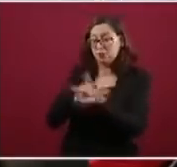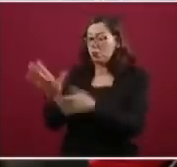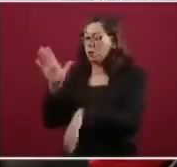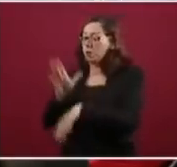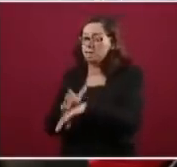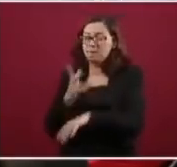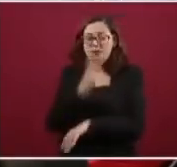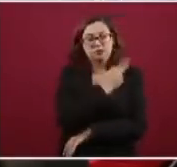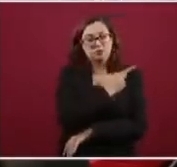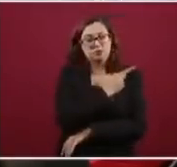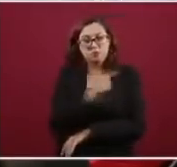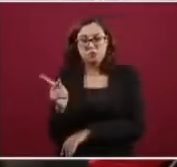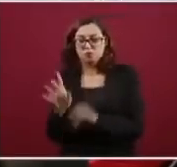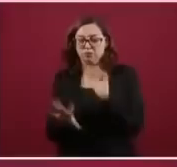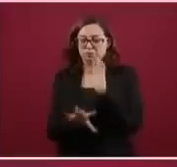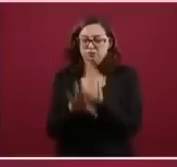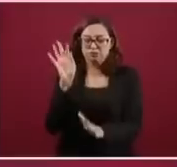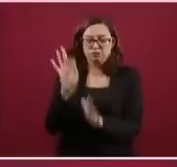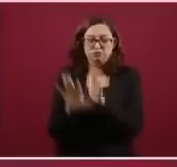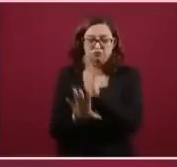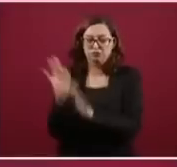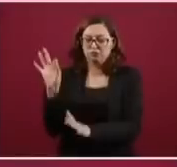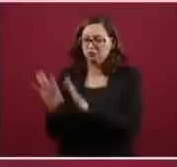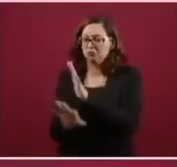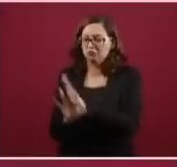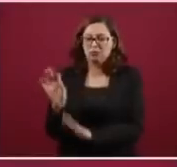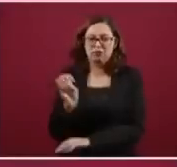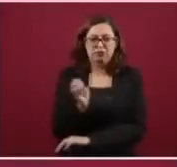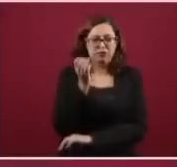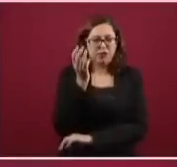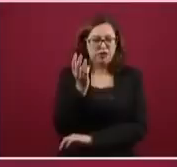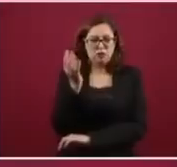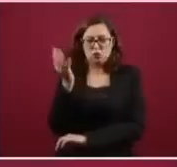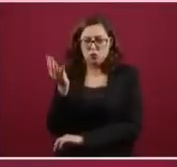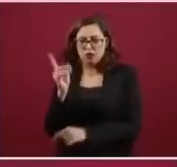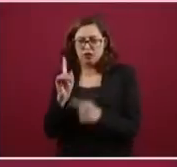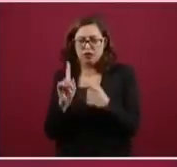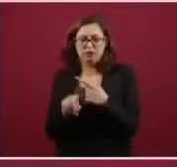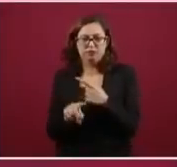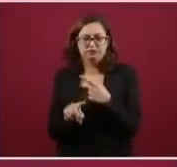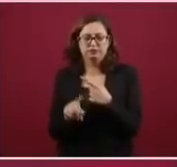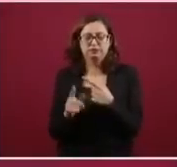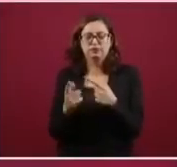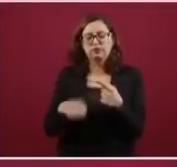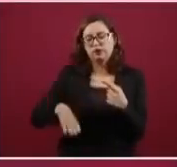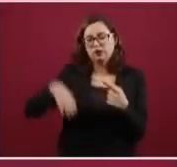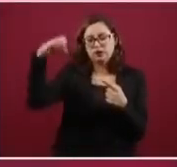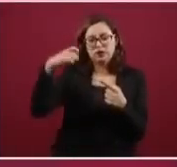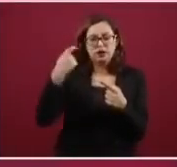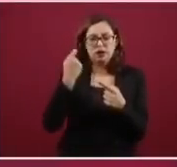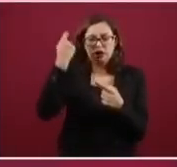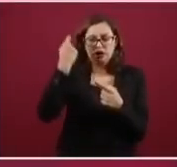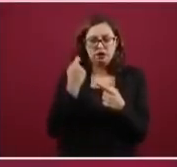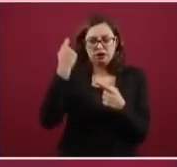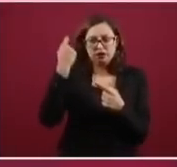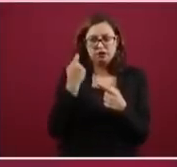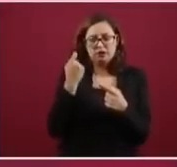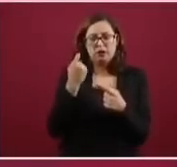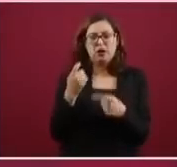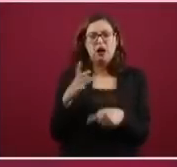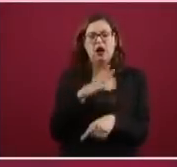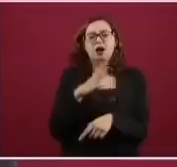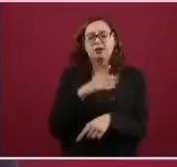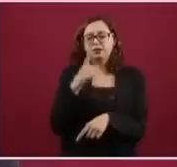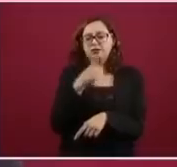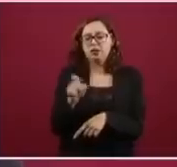mencionar solamente tres o cuatro casi al azar el programa de para de pensiones para adultos mayores quienes más de